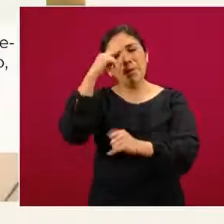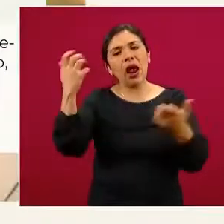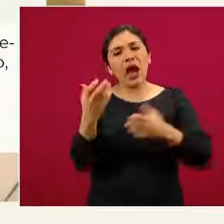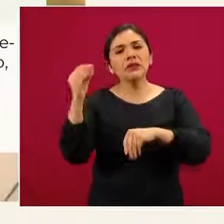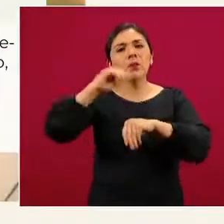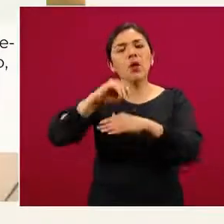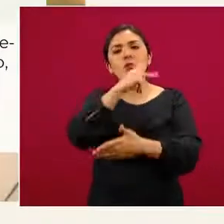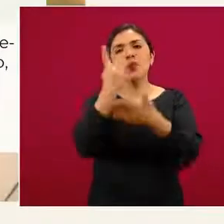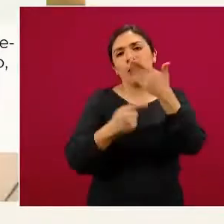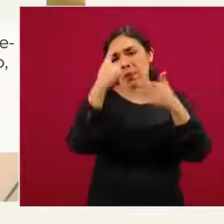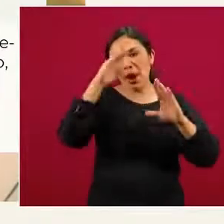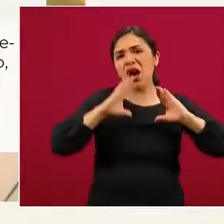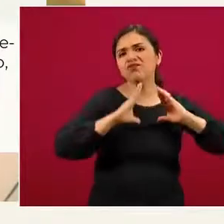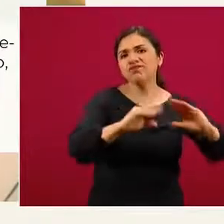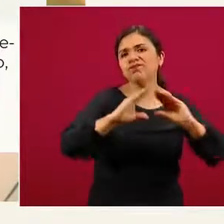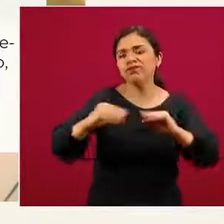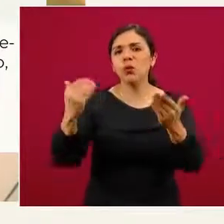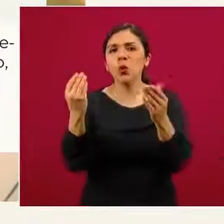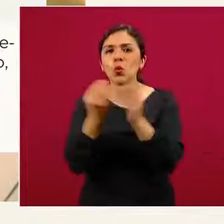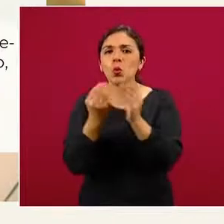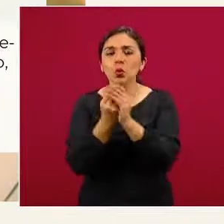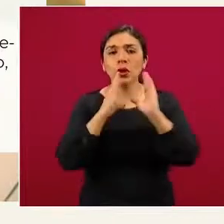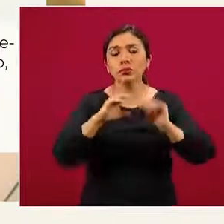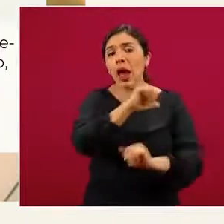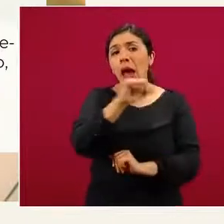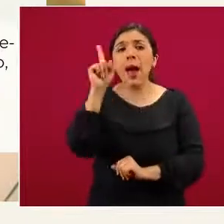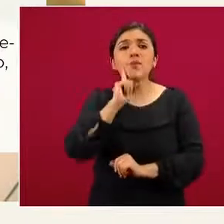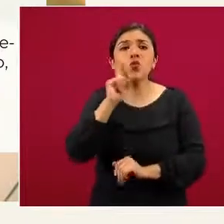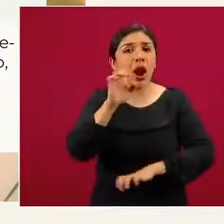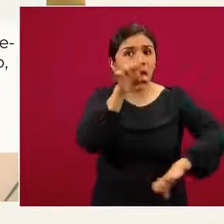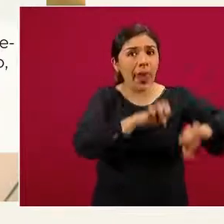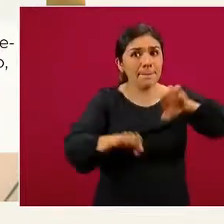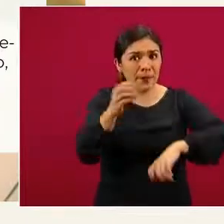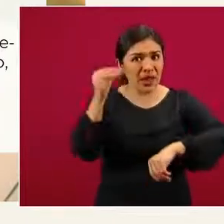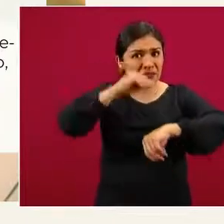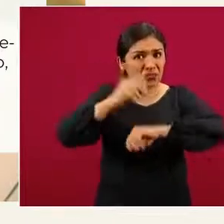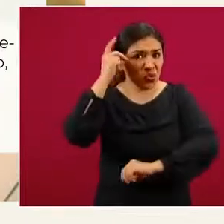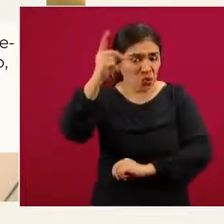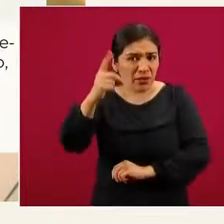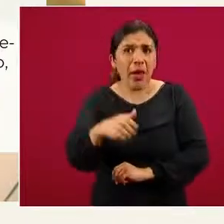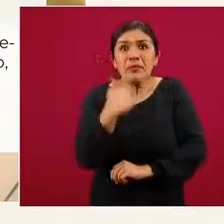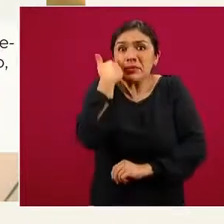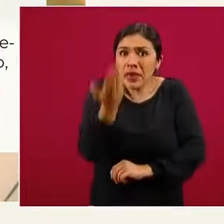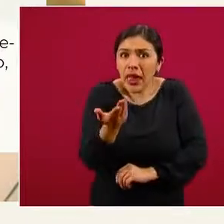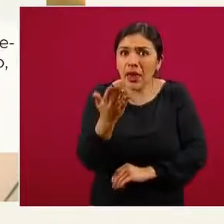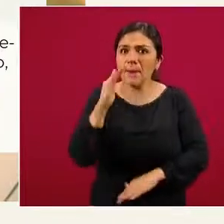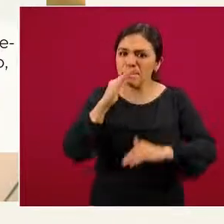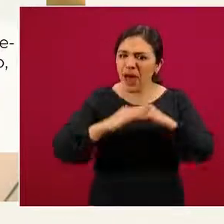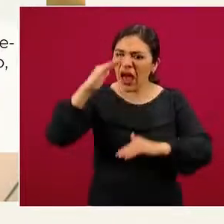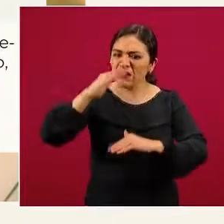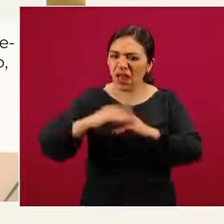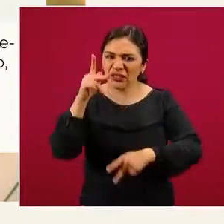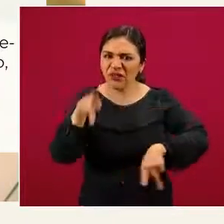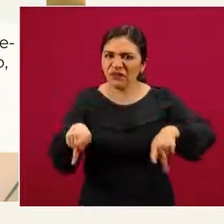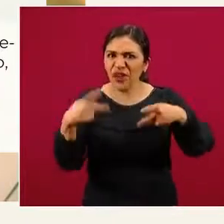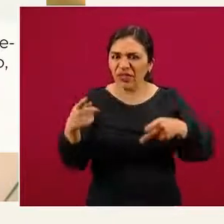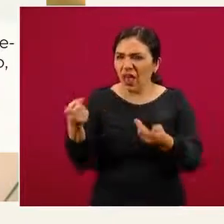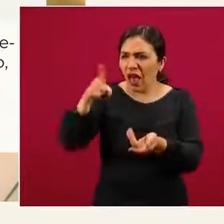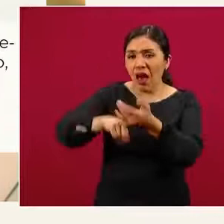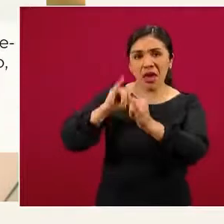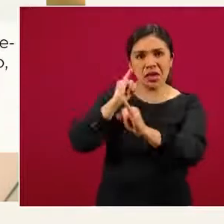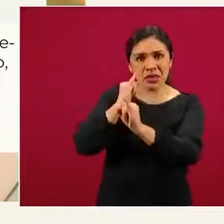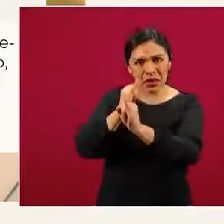de capacitación y acompañamiento a mujeres empresarias que quieran subir sus productos a